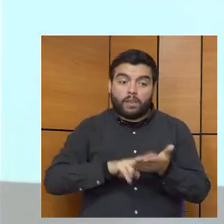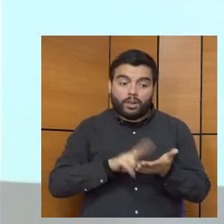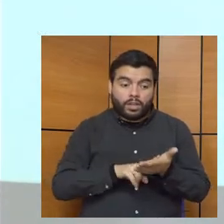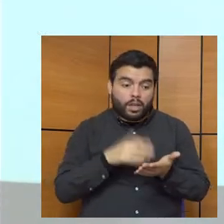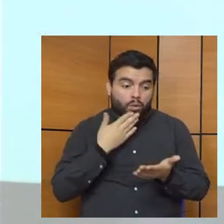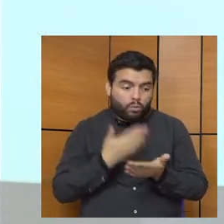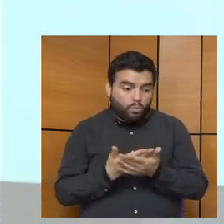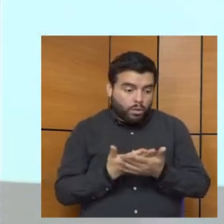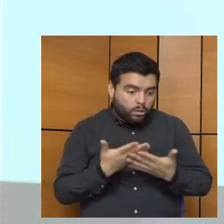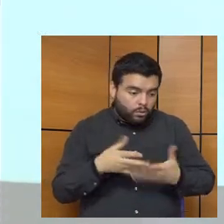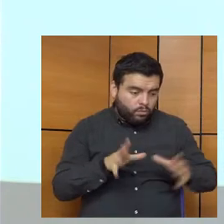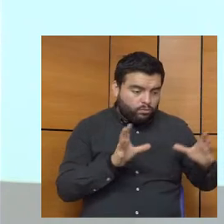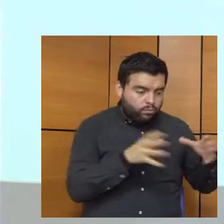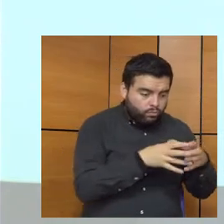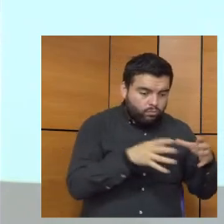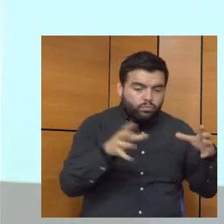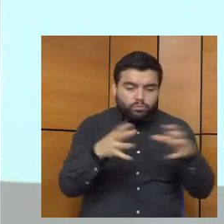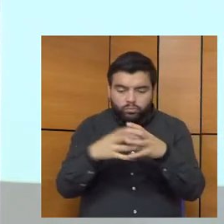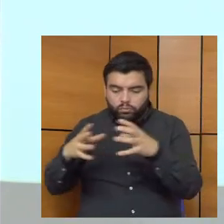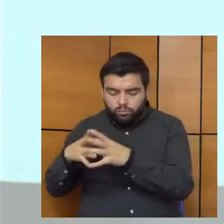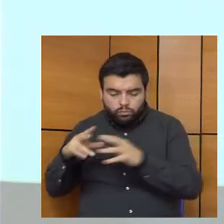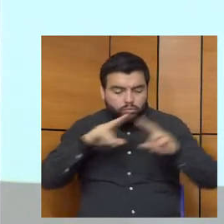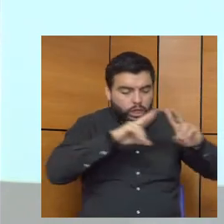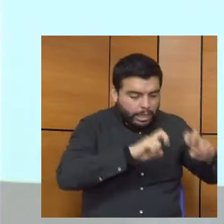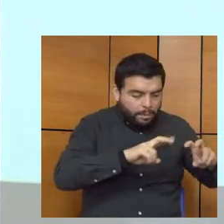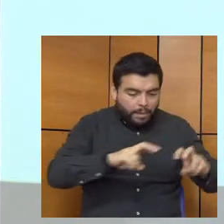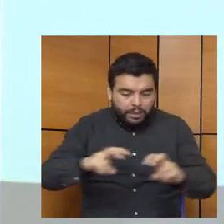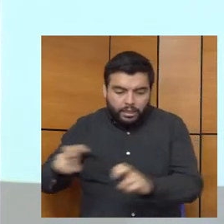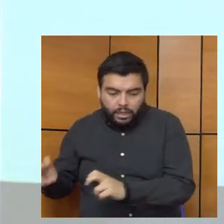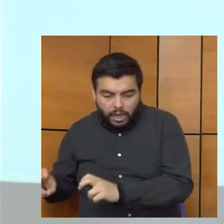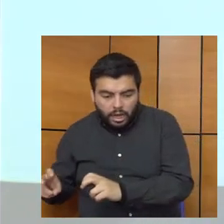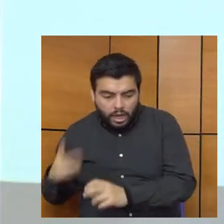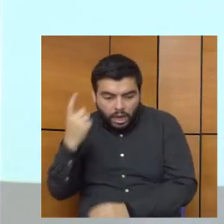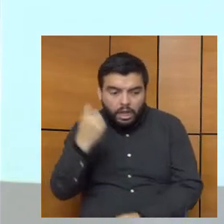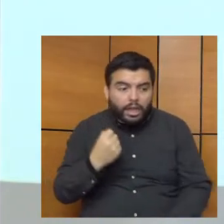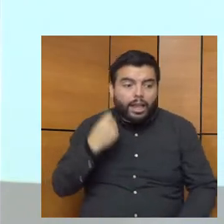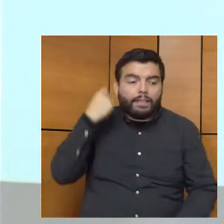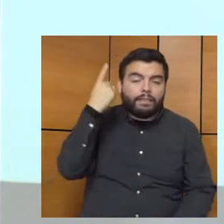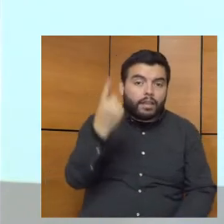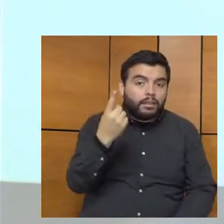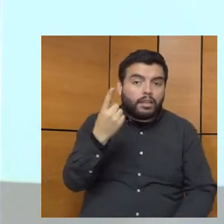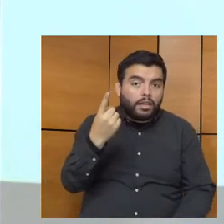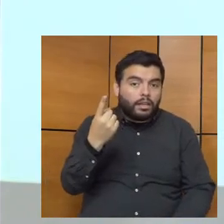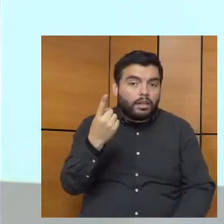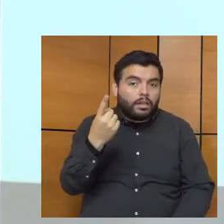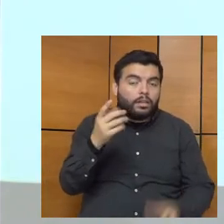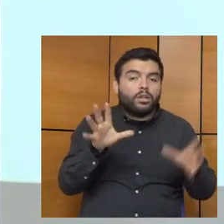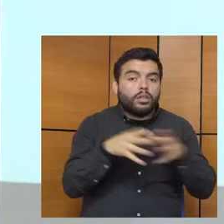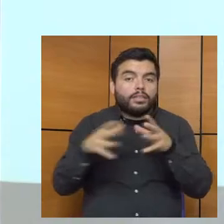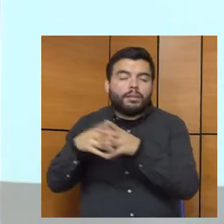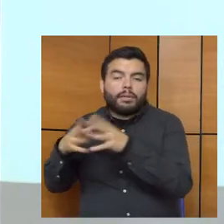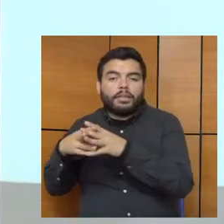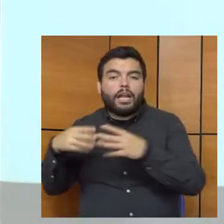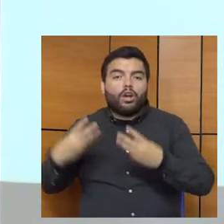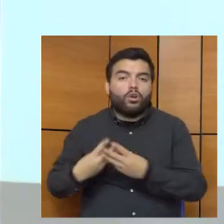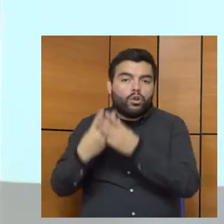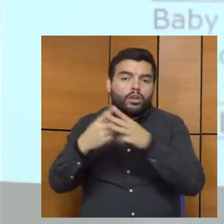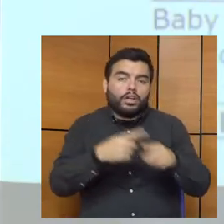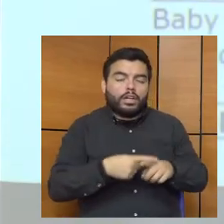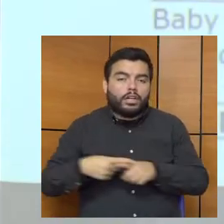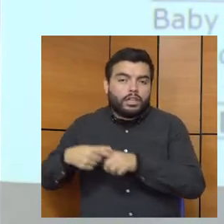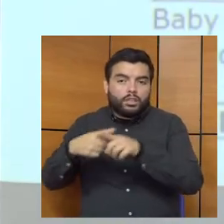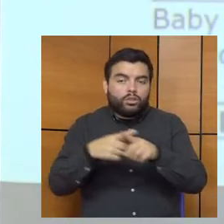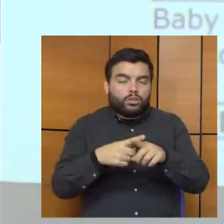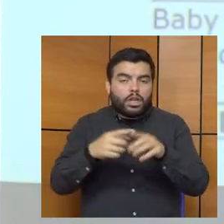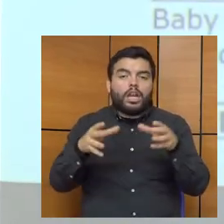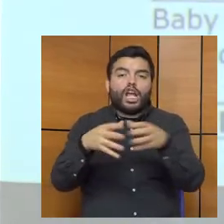podemos entender mejor la realidad. Bueno, esa es nuestra idea, poder entender segmentado el uso de redes sociales por personas mayores.